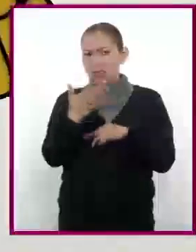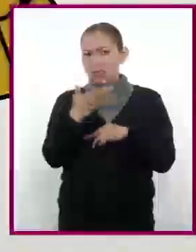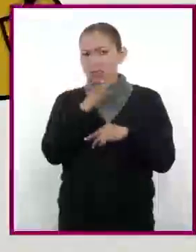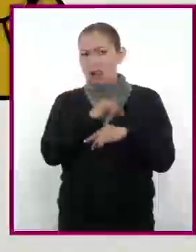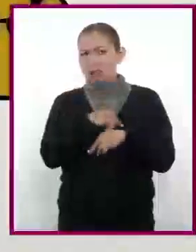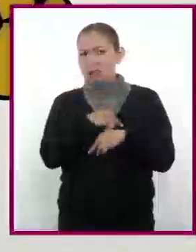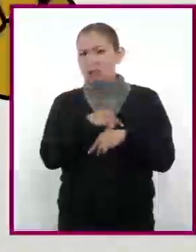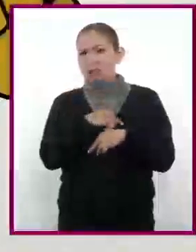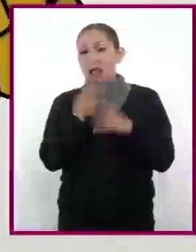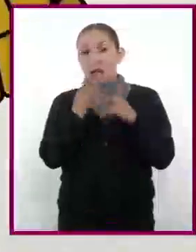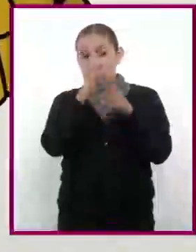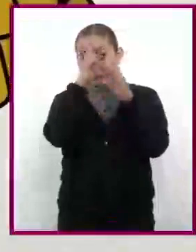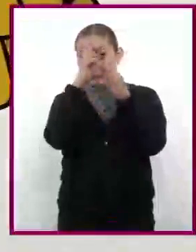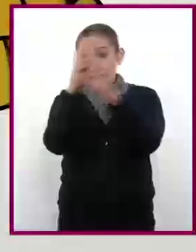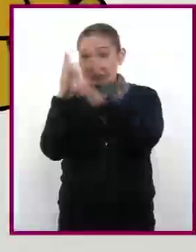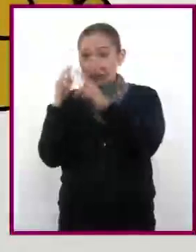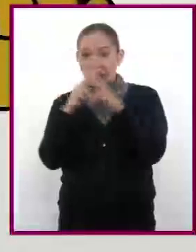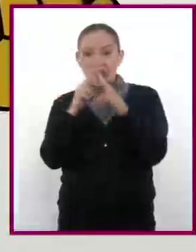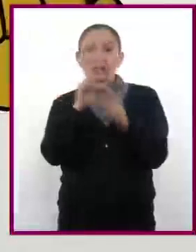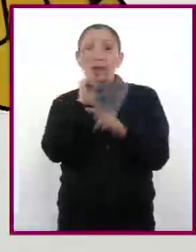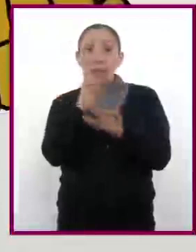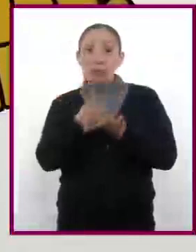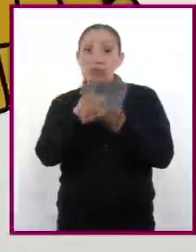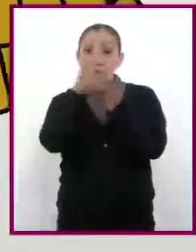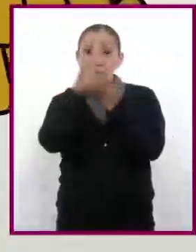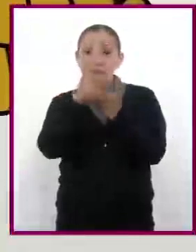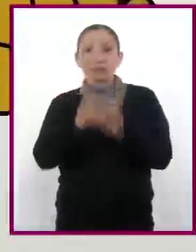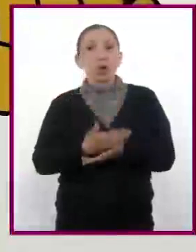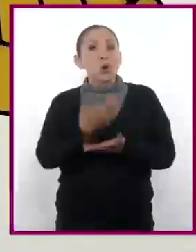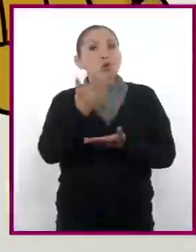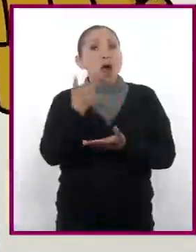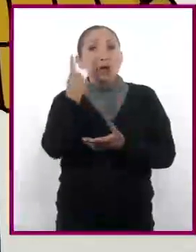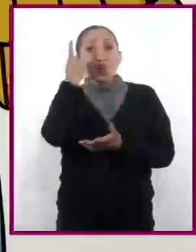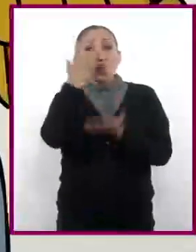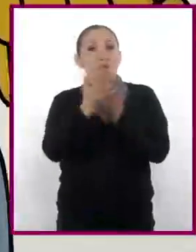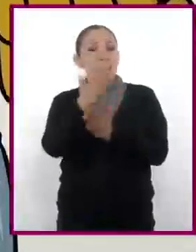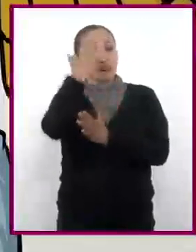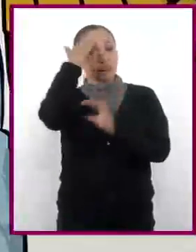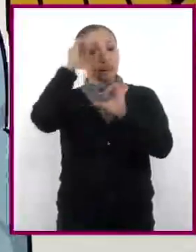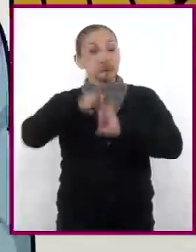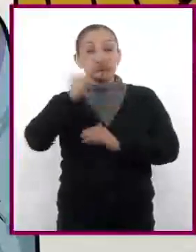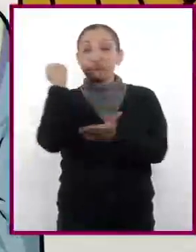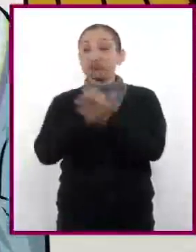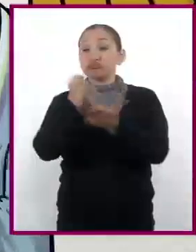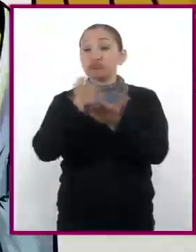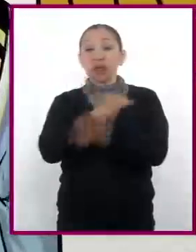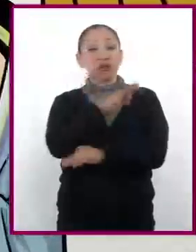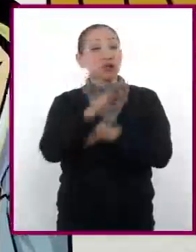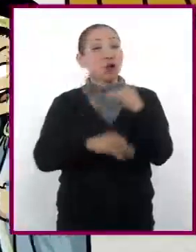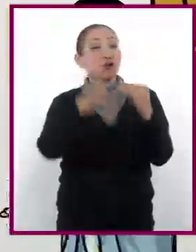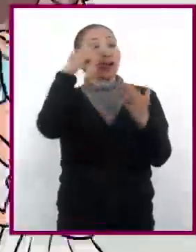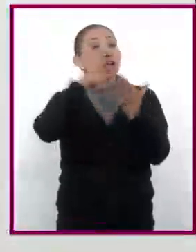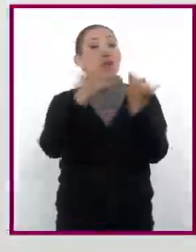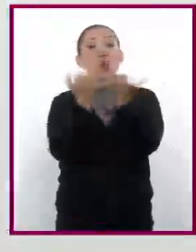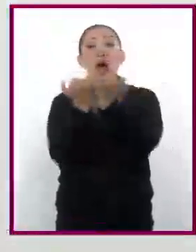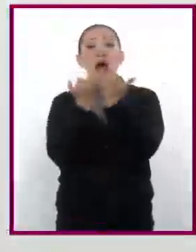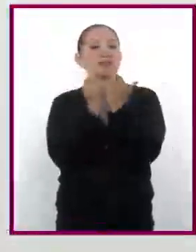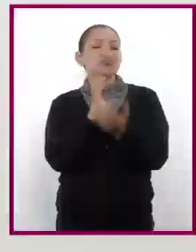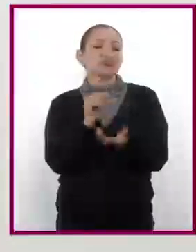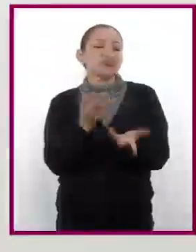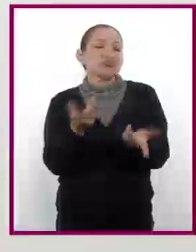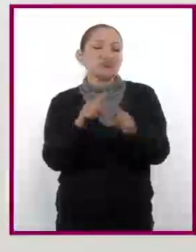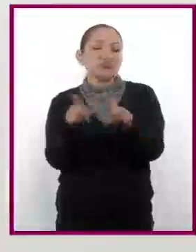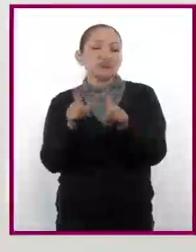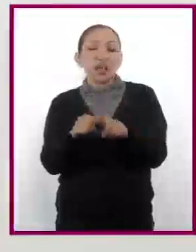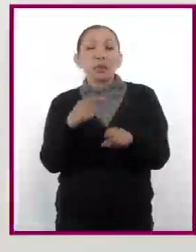que hubiera tolerancia religiosa también ayudó. No había un dirigente que obligara a todos a creer lo mismo. Por esa